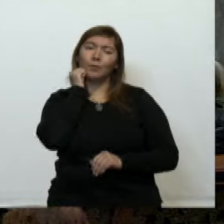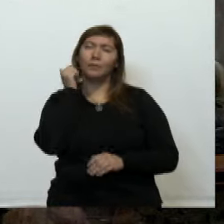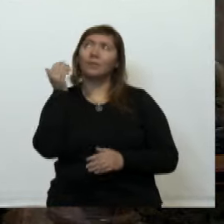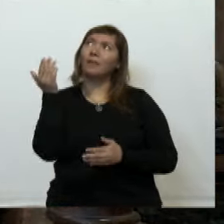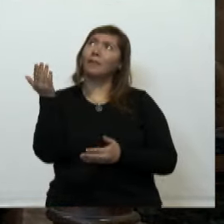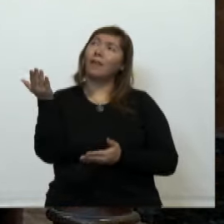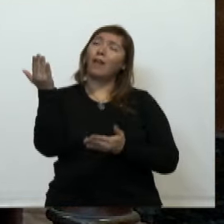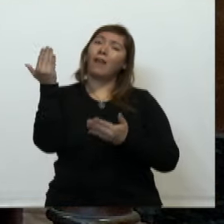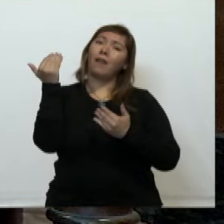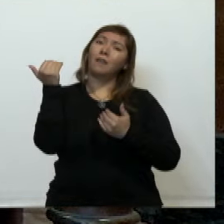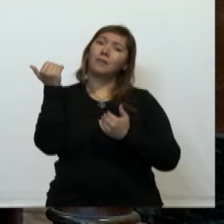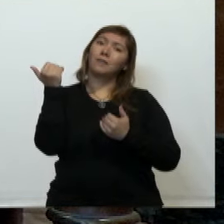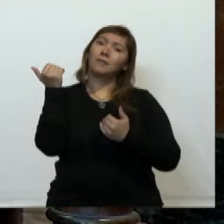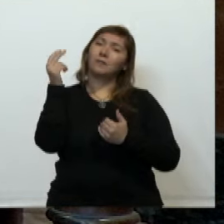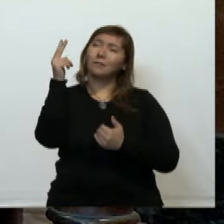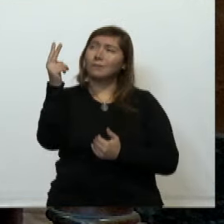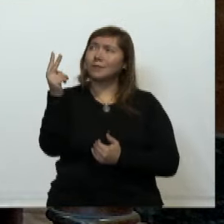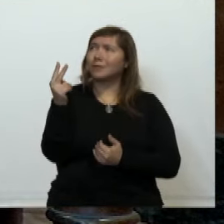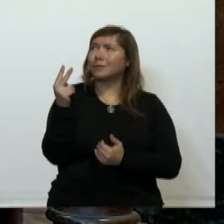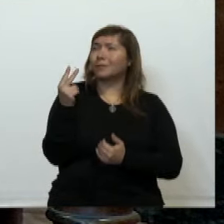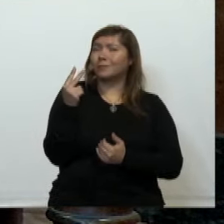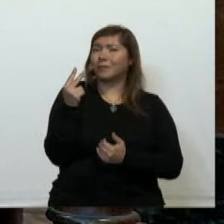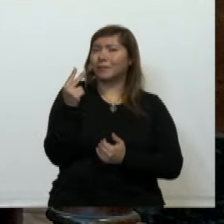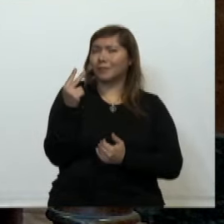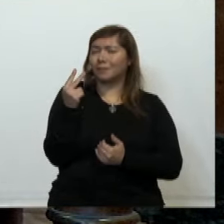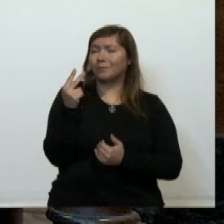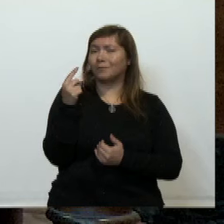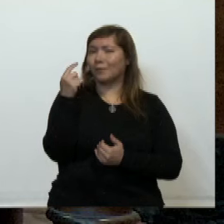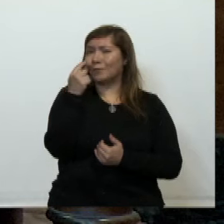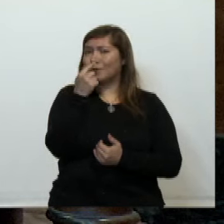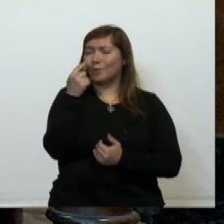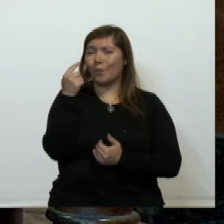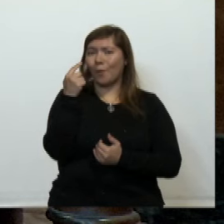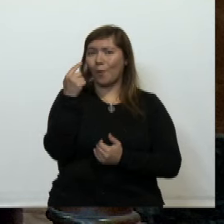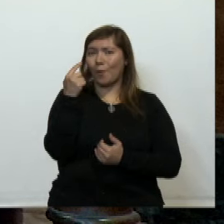Señor, me has mirado a los ojos.